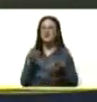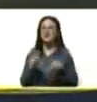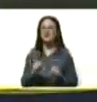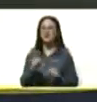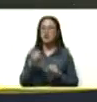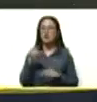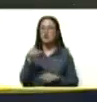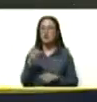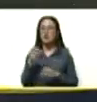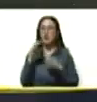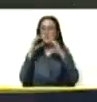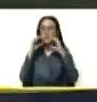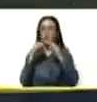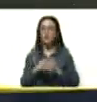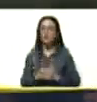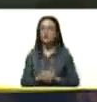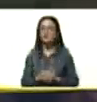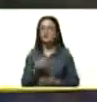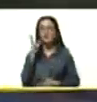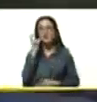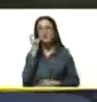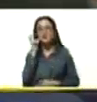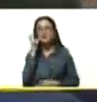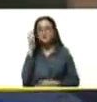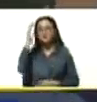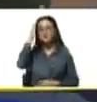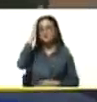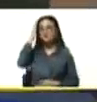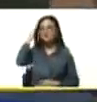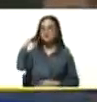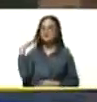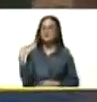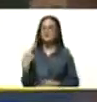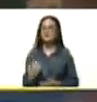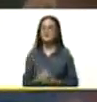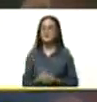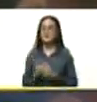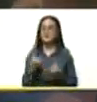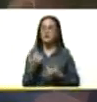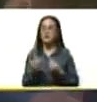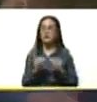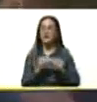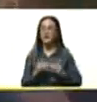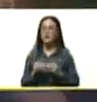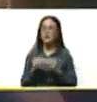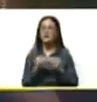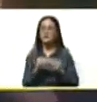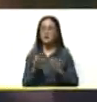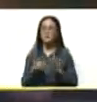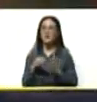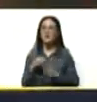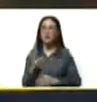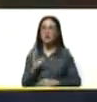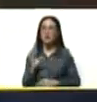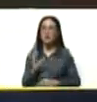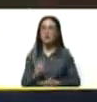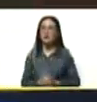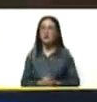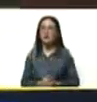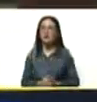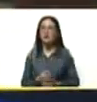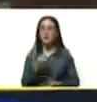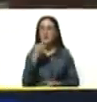Vizcaíno, dispara ahí pues para que nuestro presidente y nuestro pueblo escuche lo que desde acá vamos a hacer en la recuperación del metro de Caracas. Bueno,